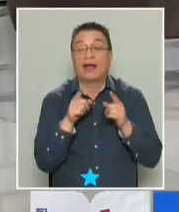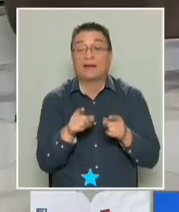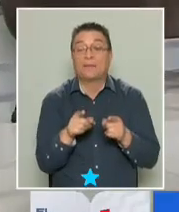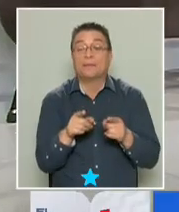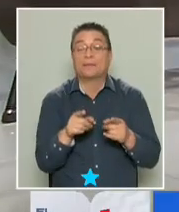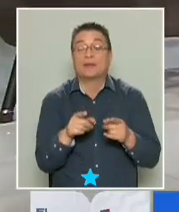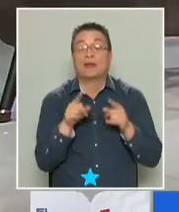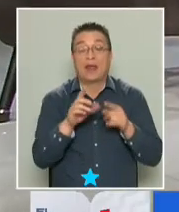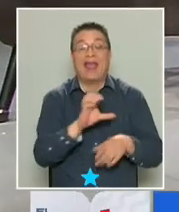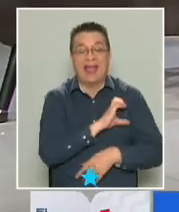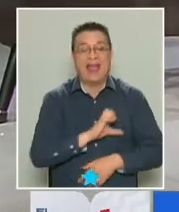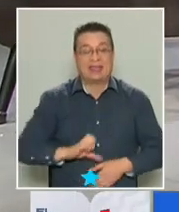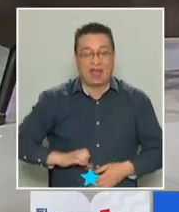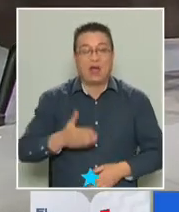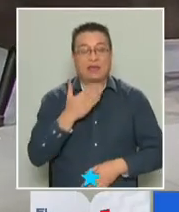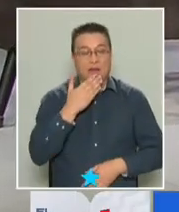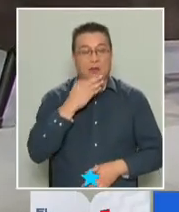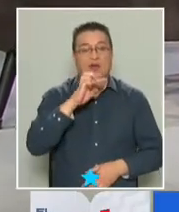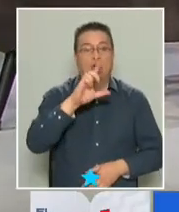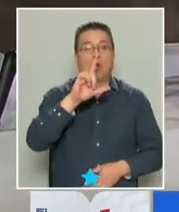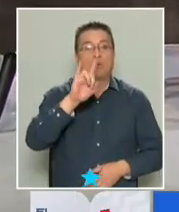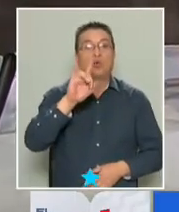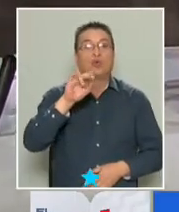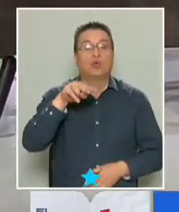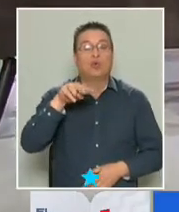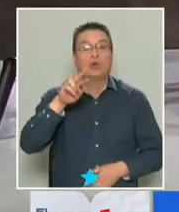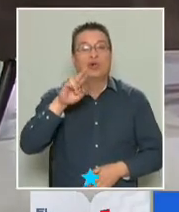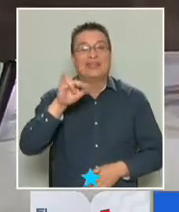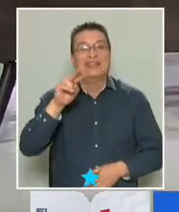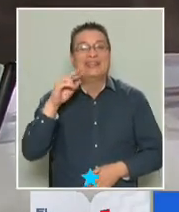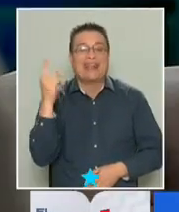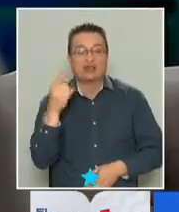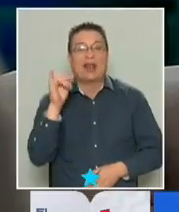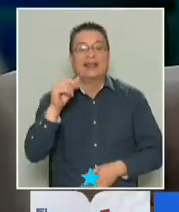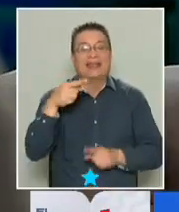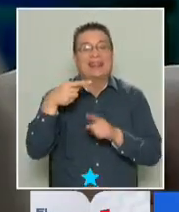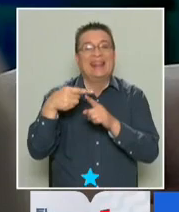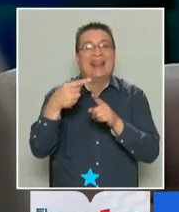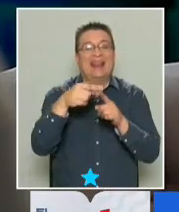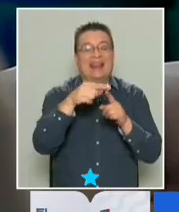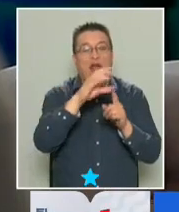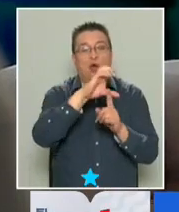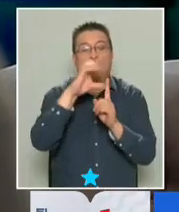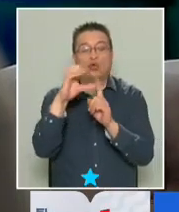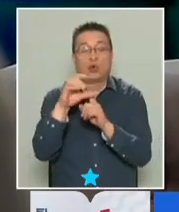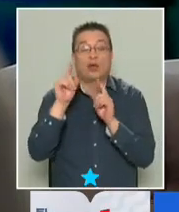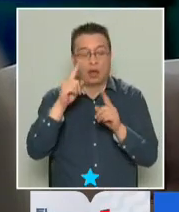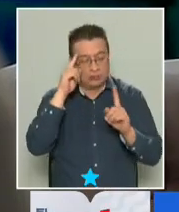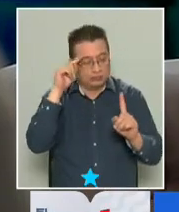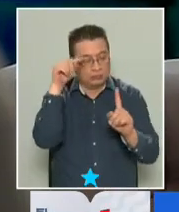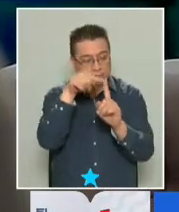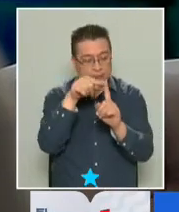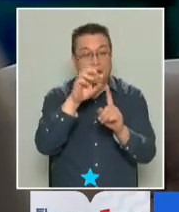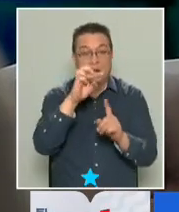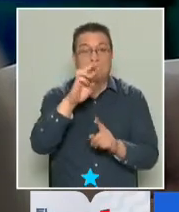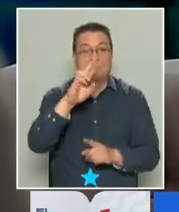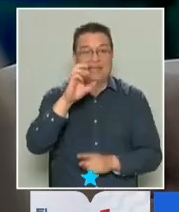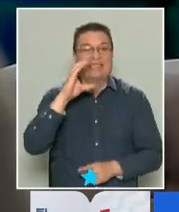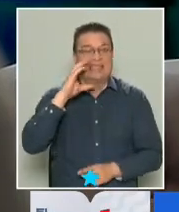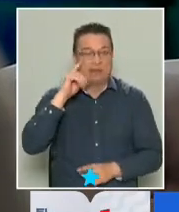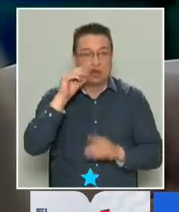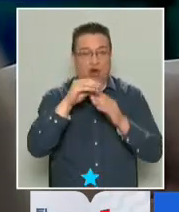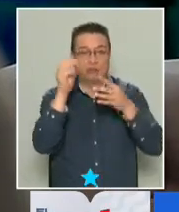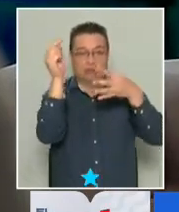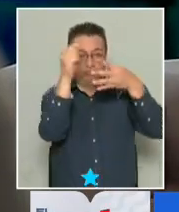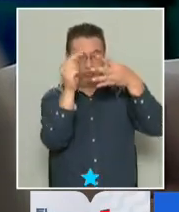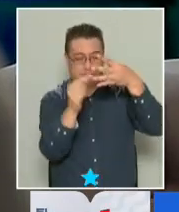el estado también es plurinacional e intercultural y de alguna manera siendo consistente con ese principio porque va a estar justamente en el apartado de los